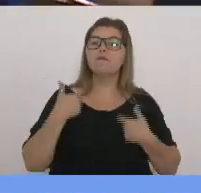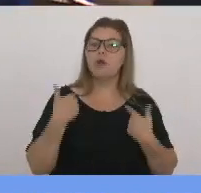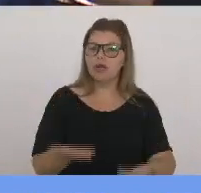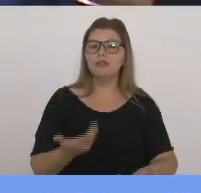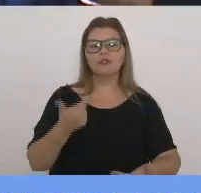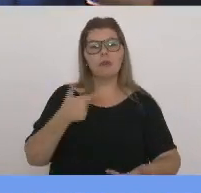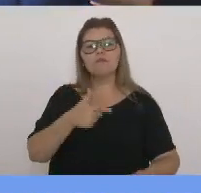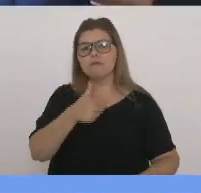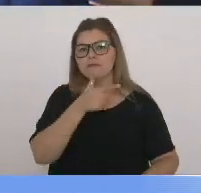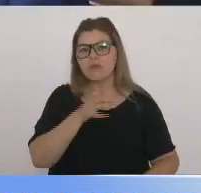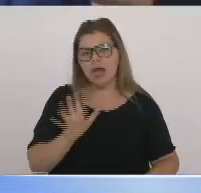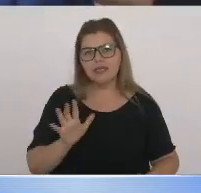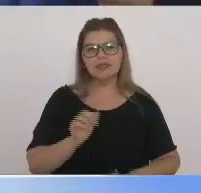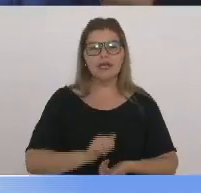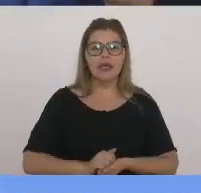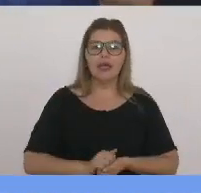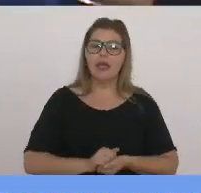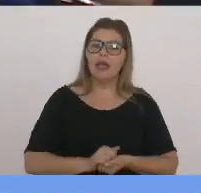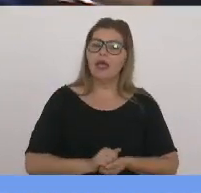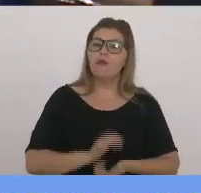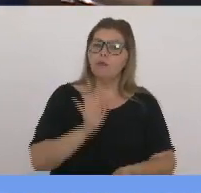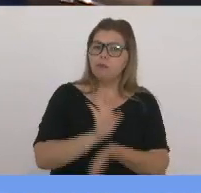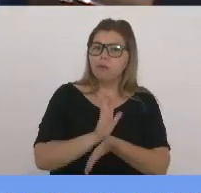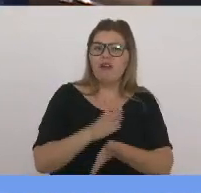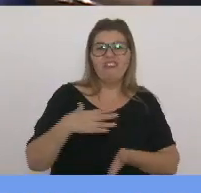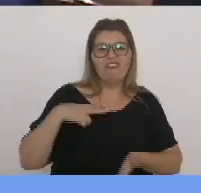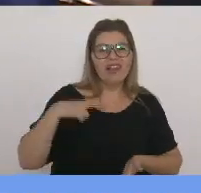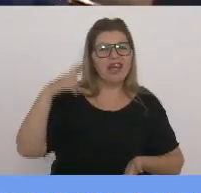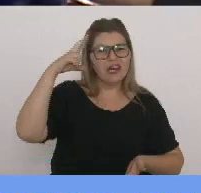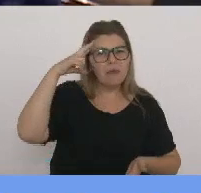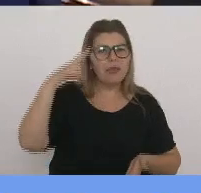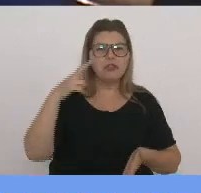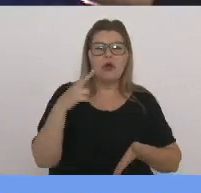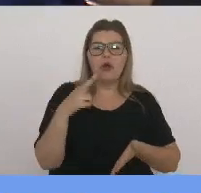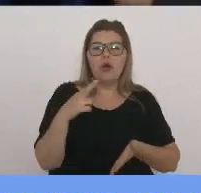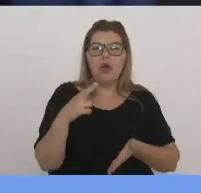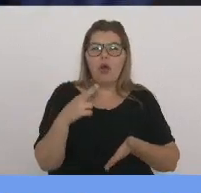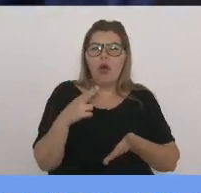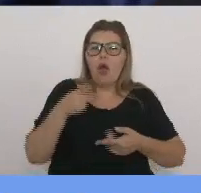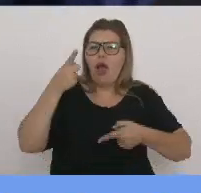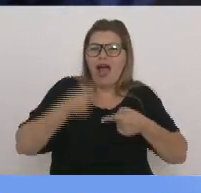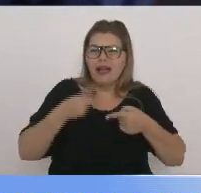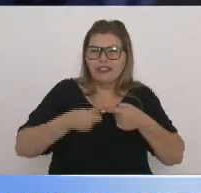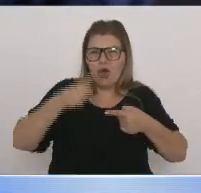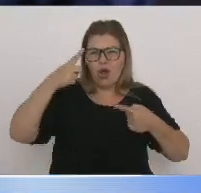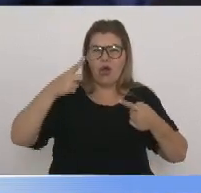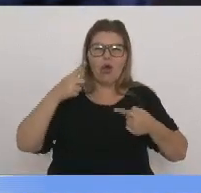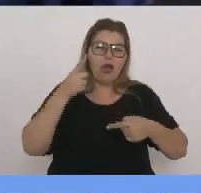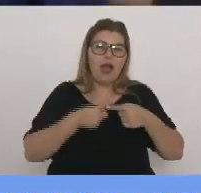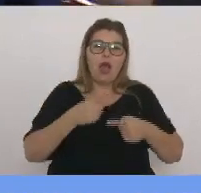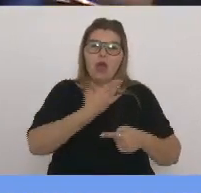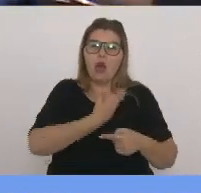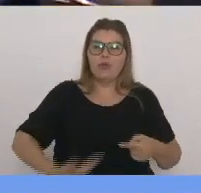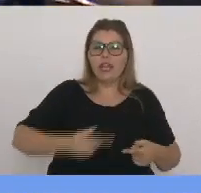me parece que es una falta de respeto que no se pueda llevar adelante un acto unificado del Gobierno